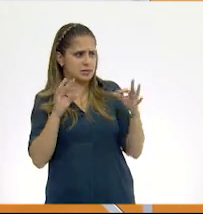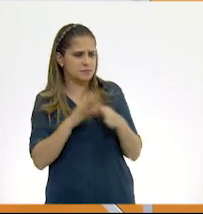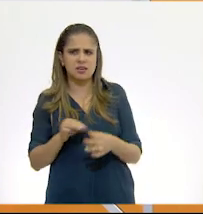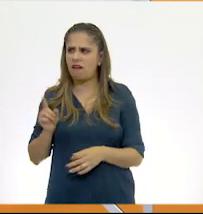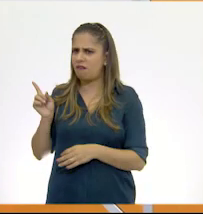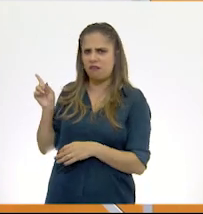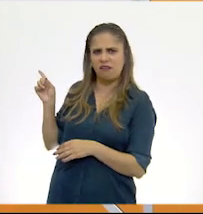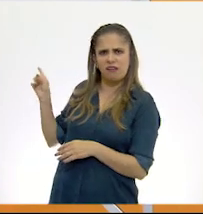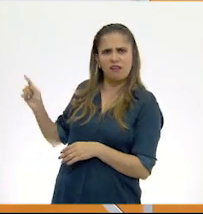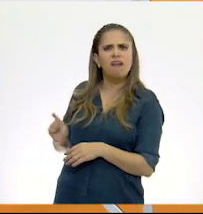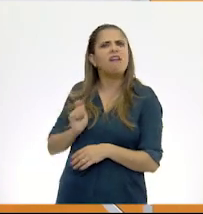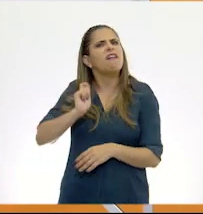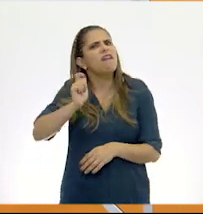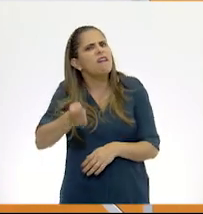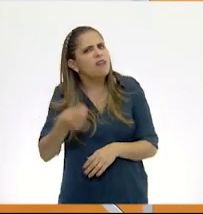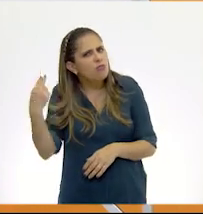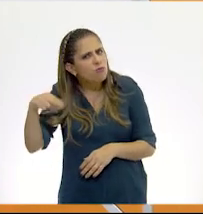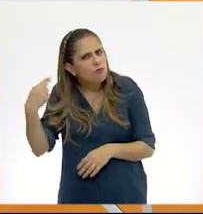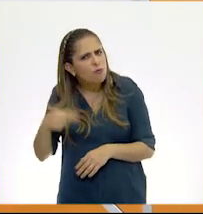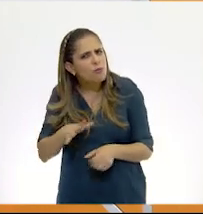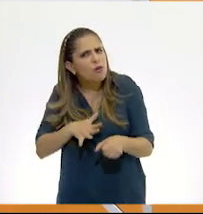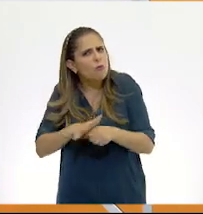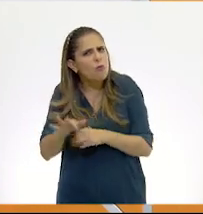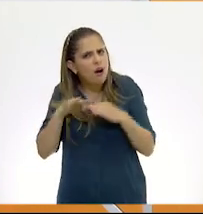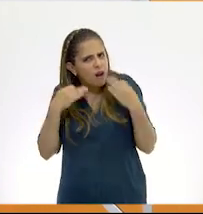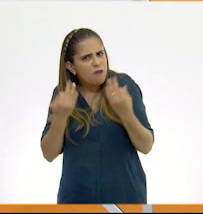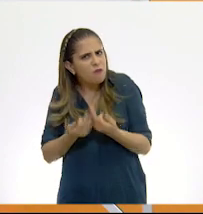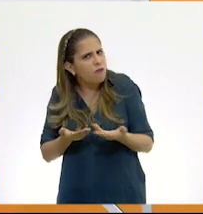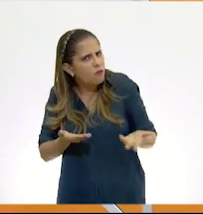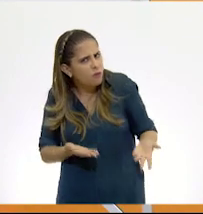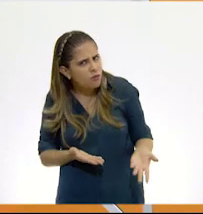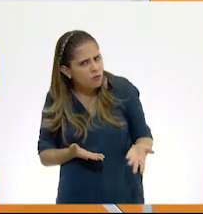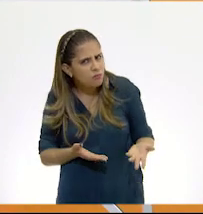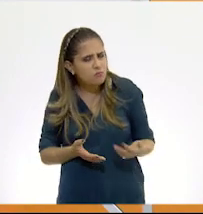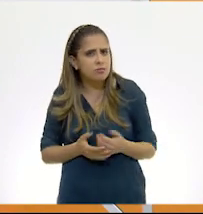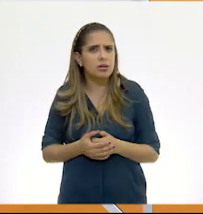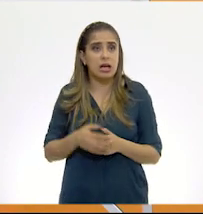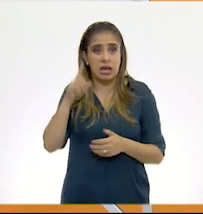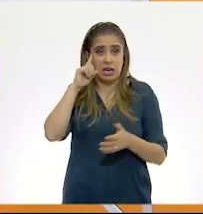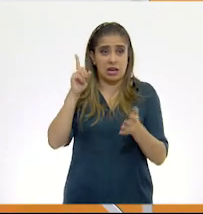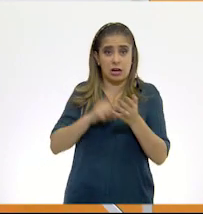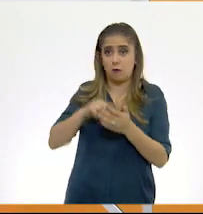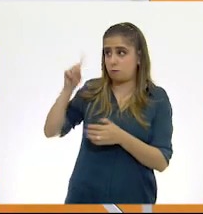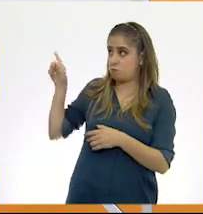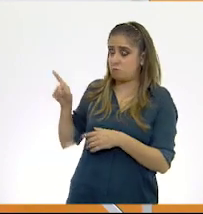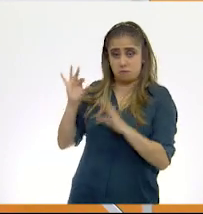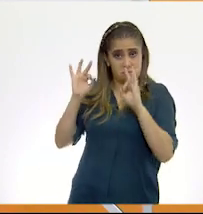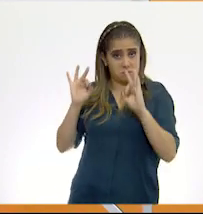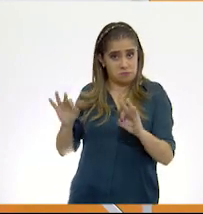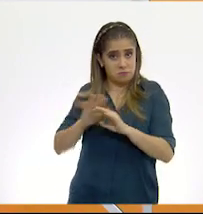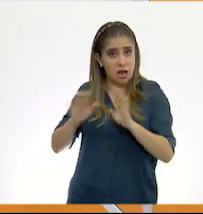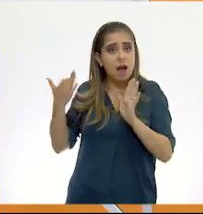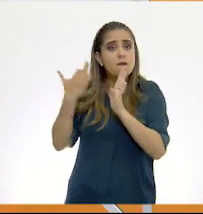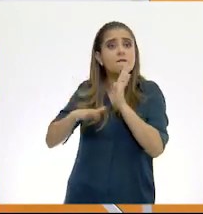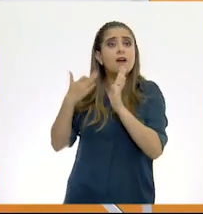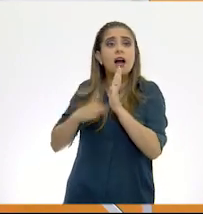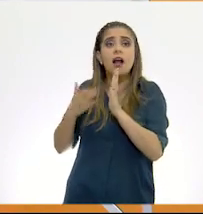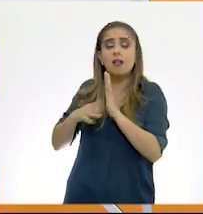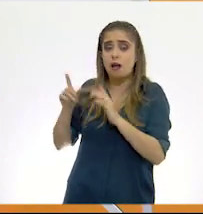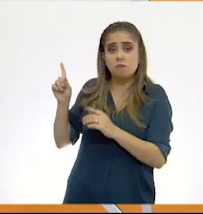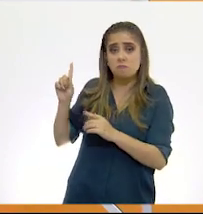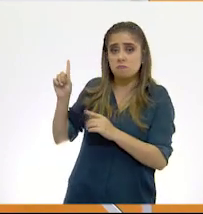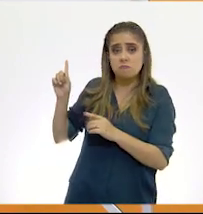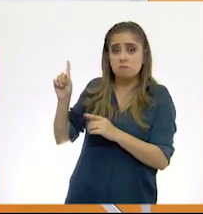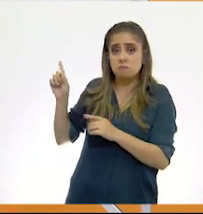de figura es esta. Bueno, a ver, ya tenemos creo que todas o no. Frío,